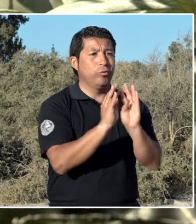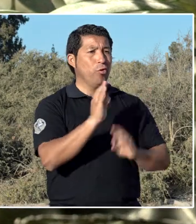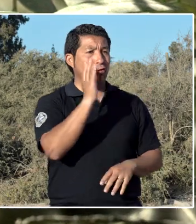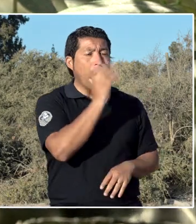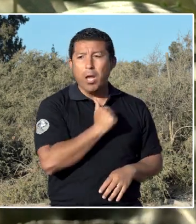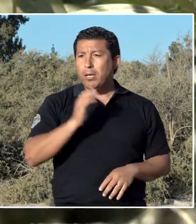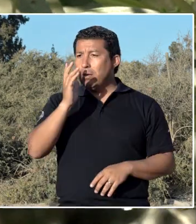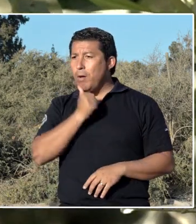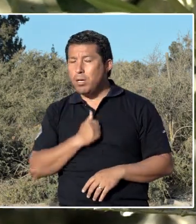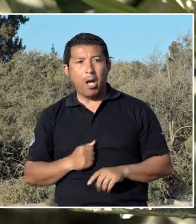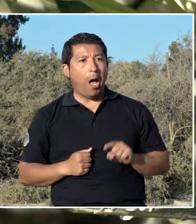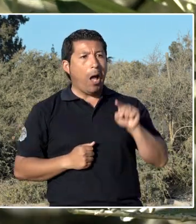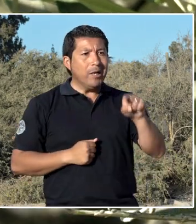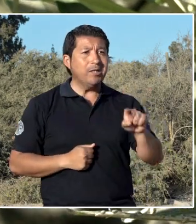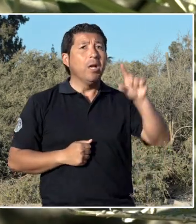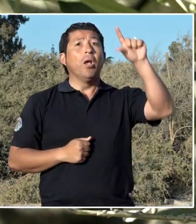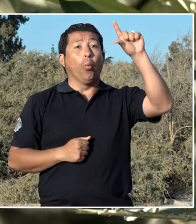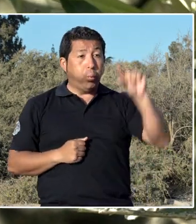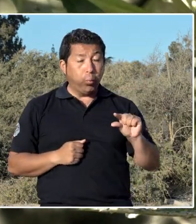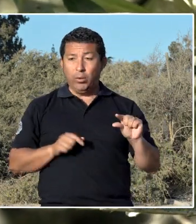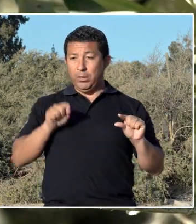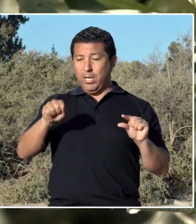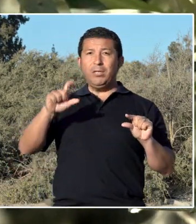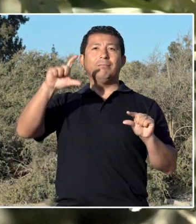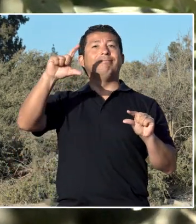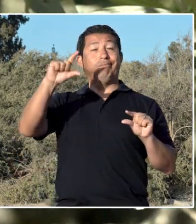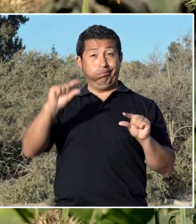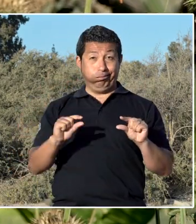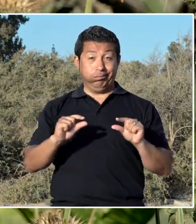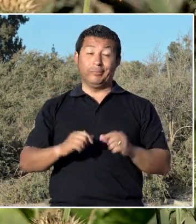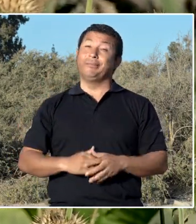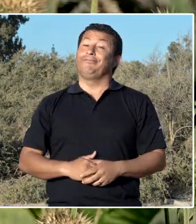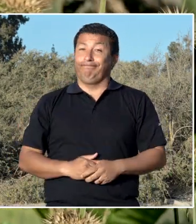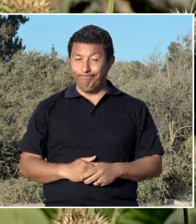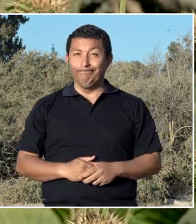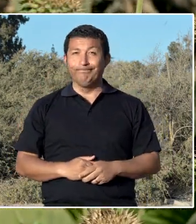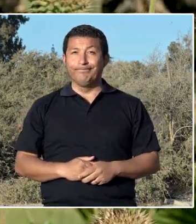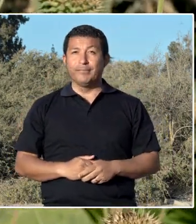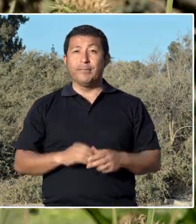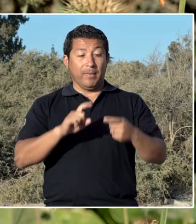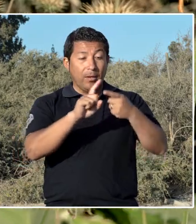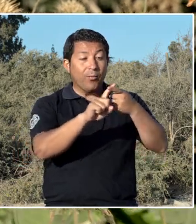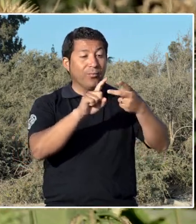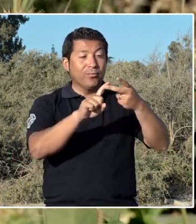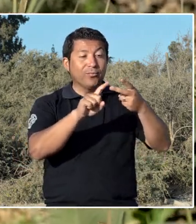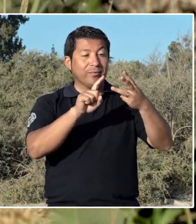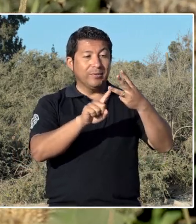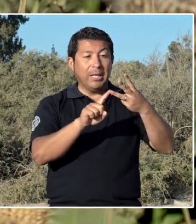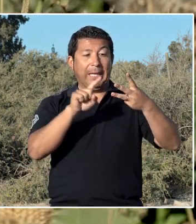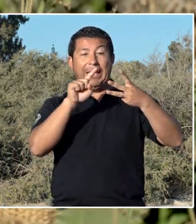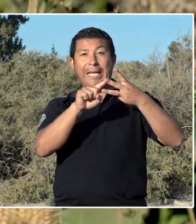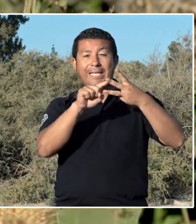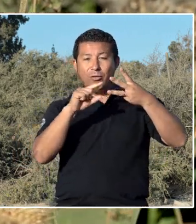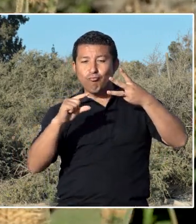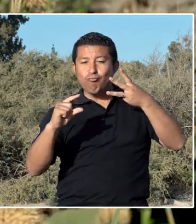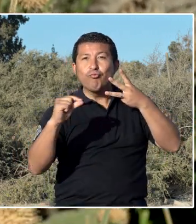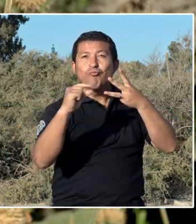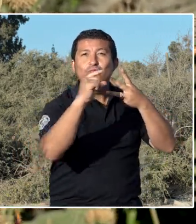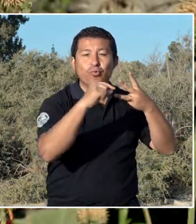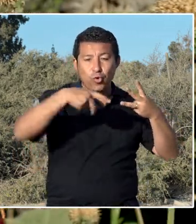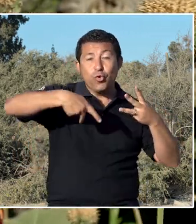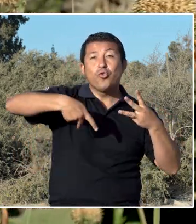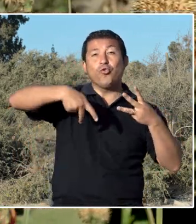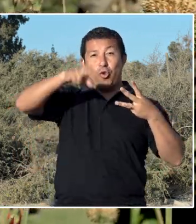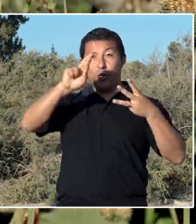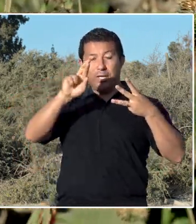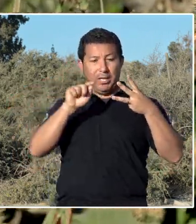se cree que éste ha sido otra de las amenazas que ha influido en su desaparición sin embargo está